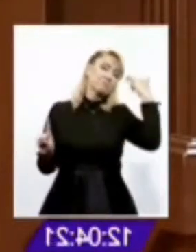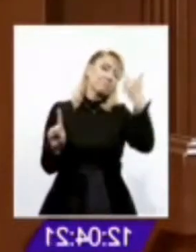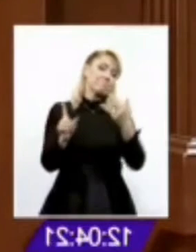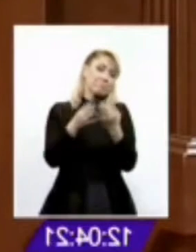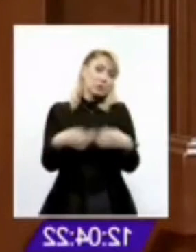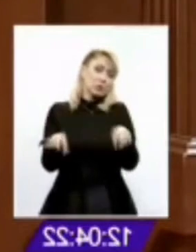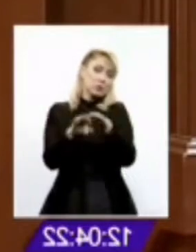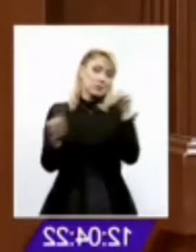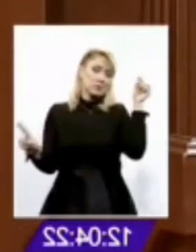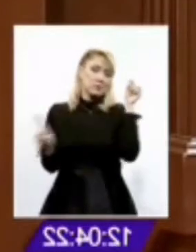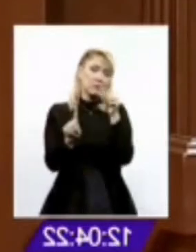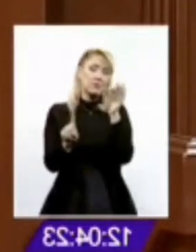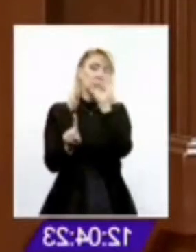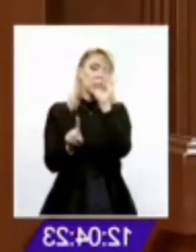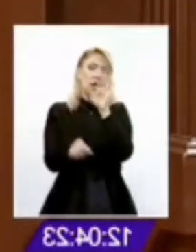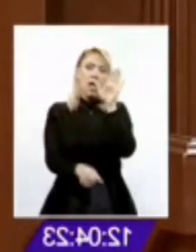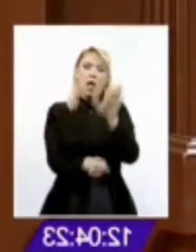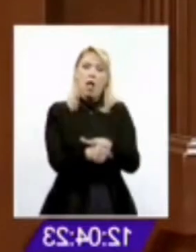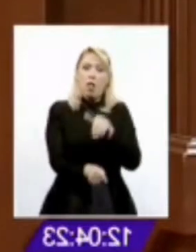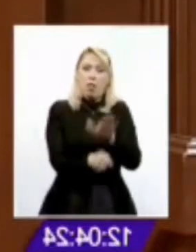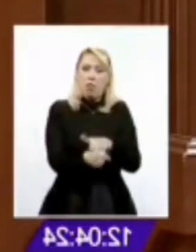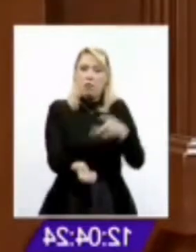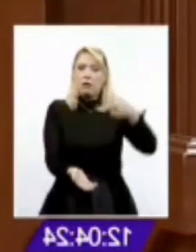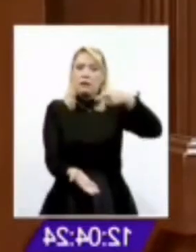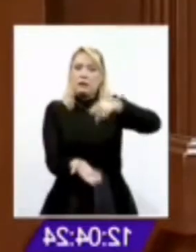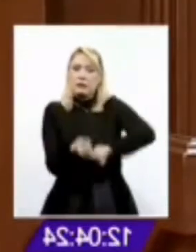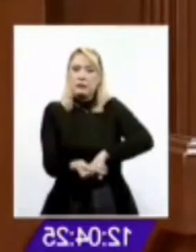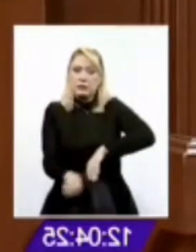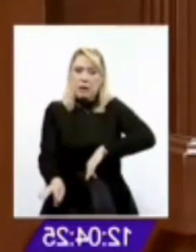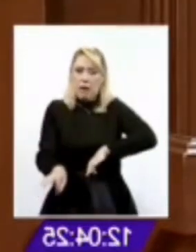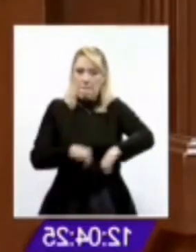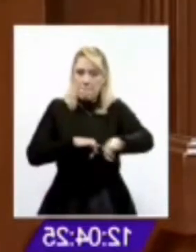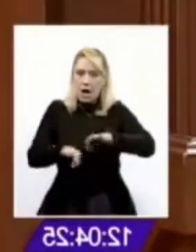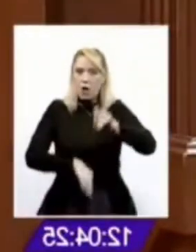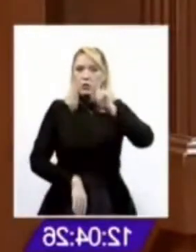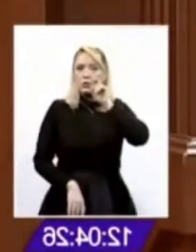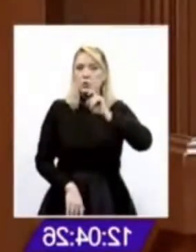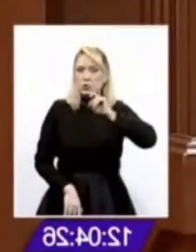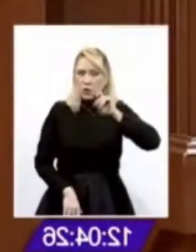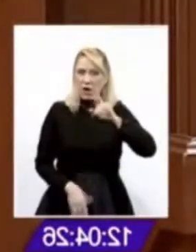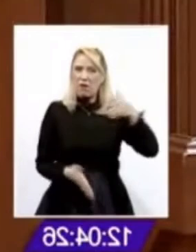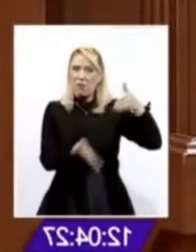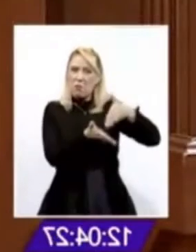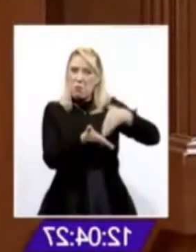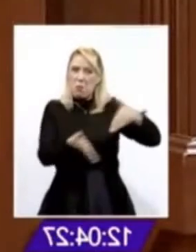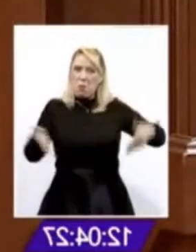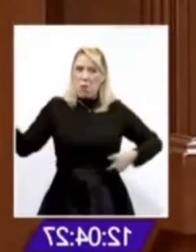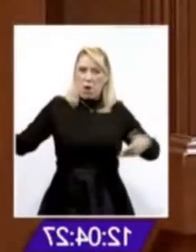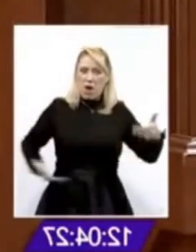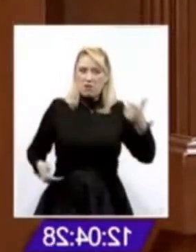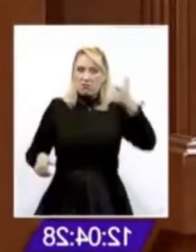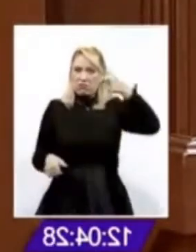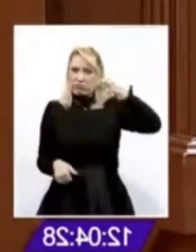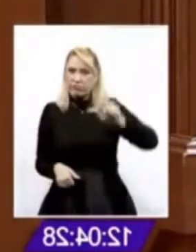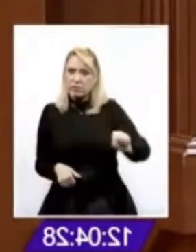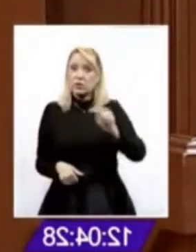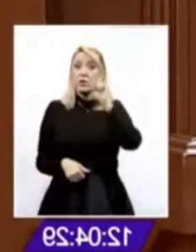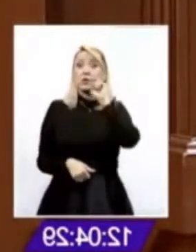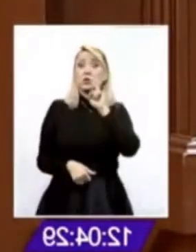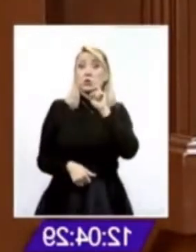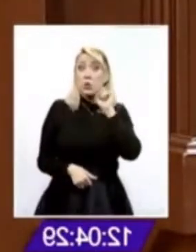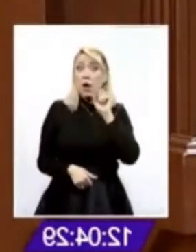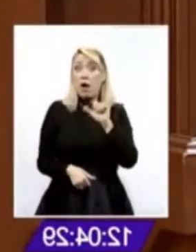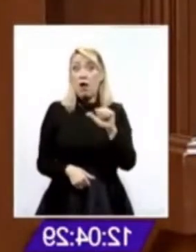Corte de Justicia de la Nación. Laboral, acoso sexual y cualquier otra forma de violencia sexual y de